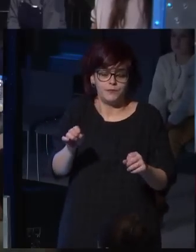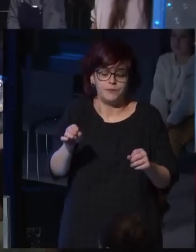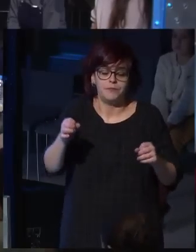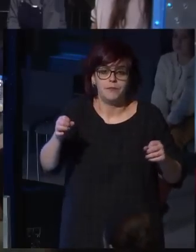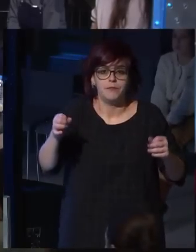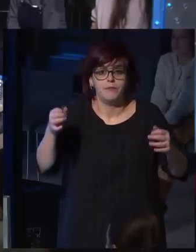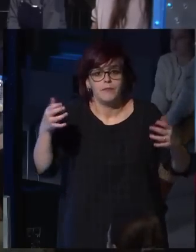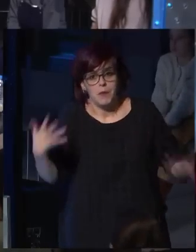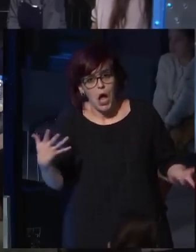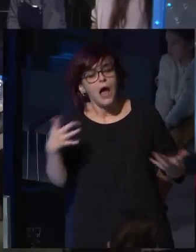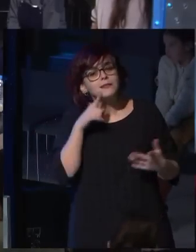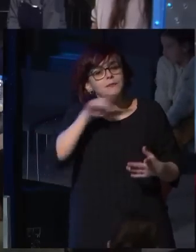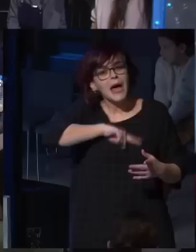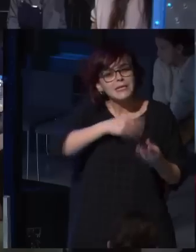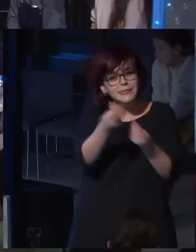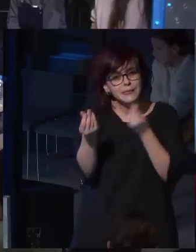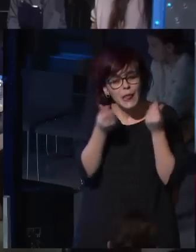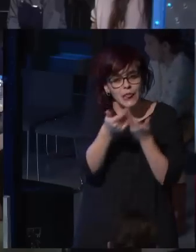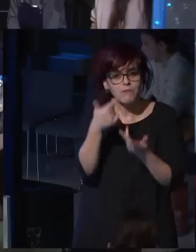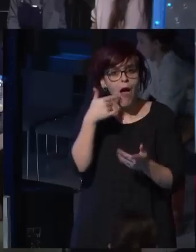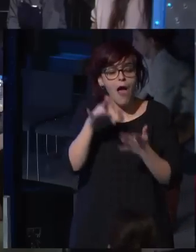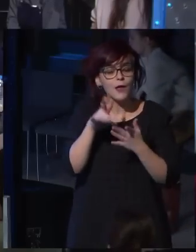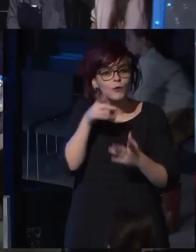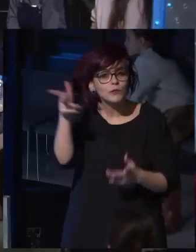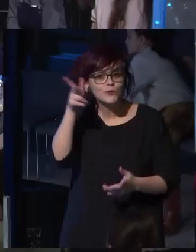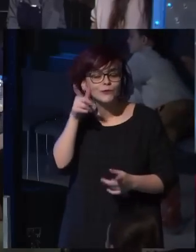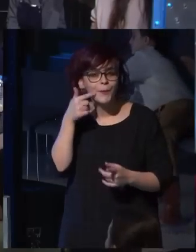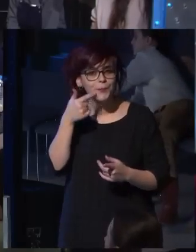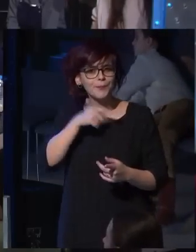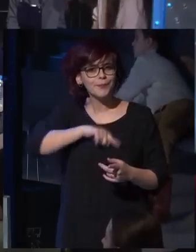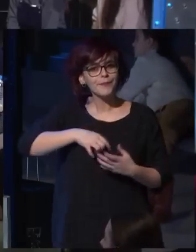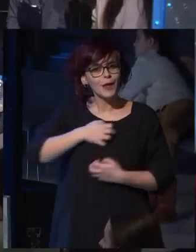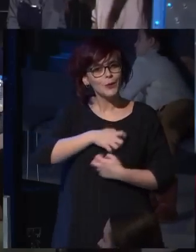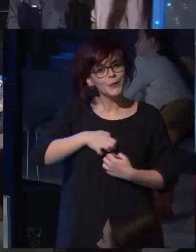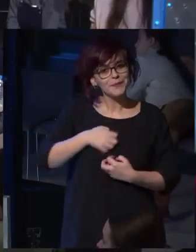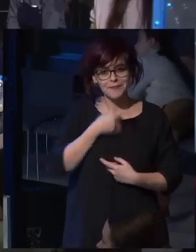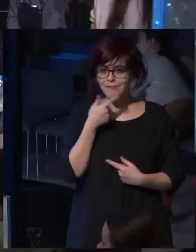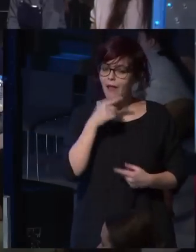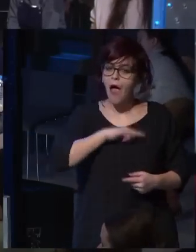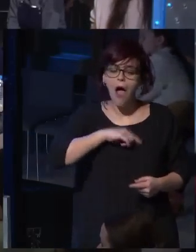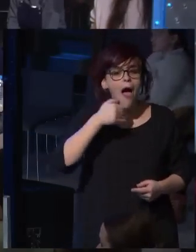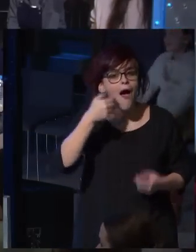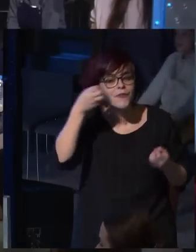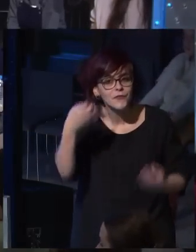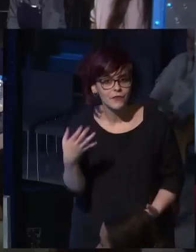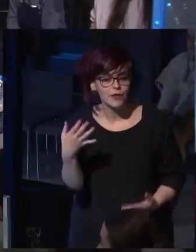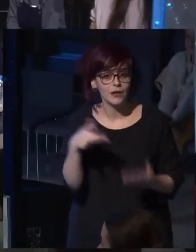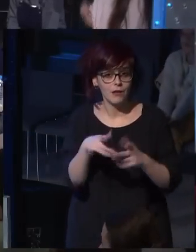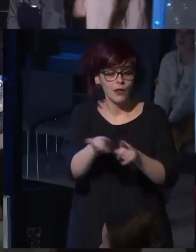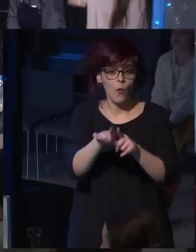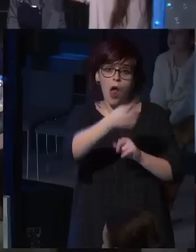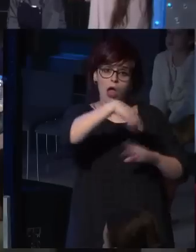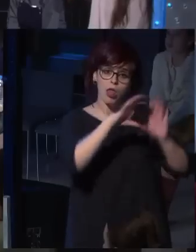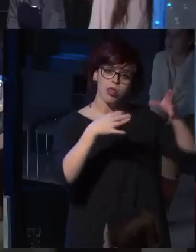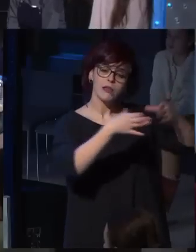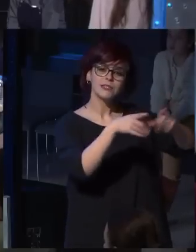pero esa esencia esté ahí. Cuando tú lo digas, pues te mueva, te conmueva en cierta manera, o, bueno, ellas